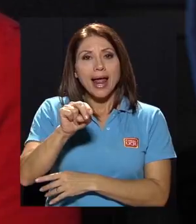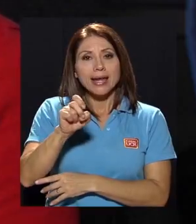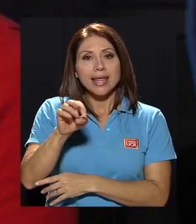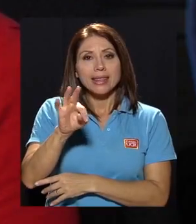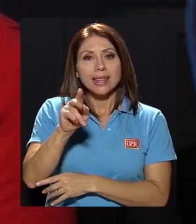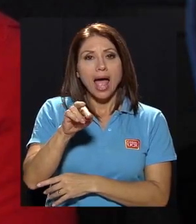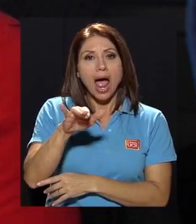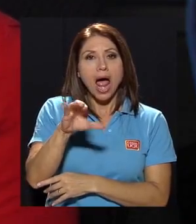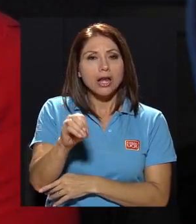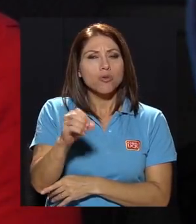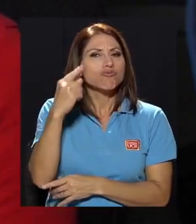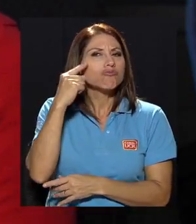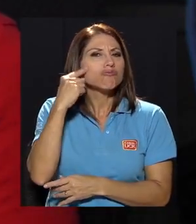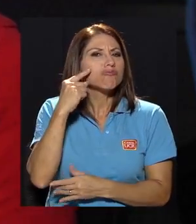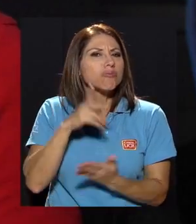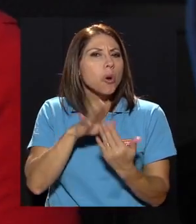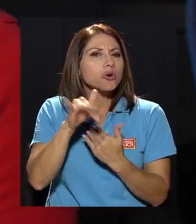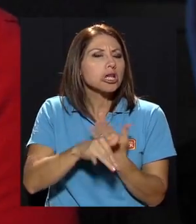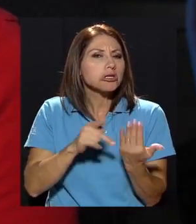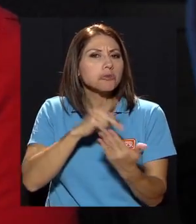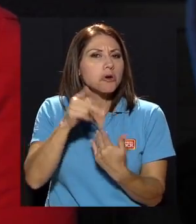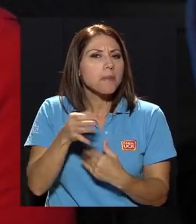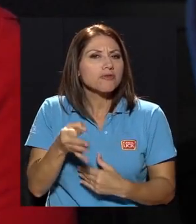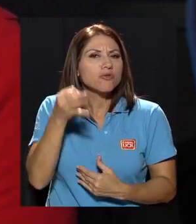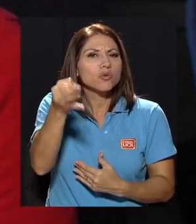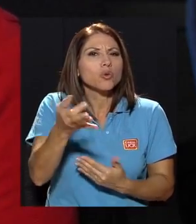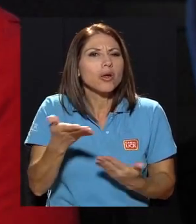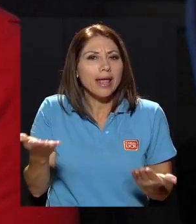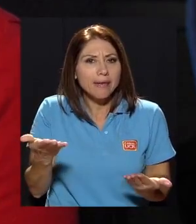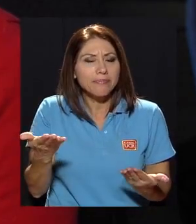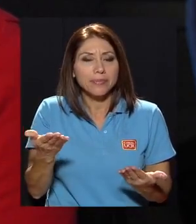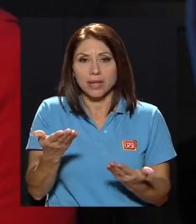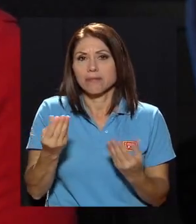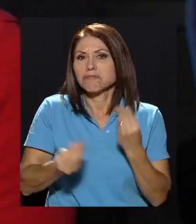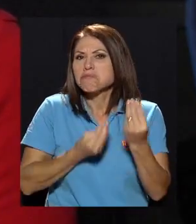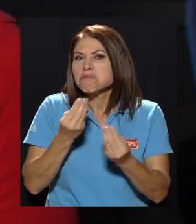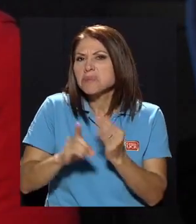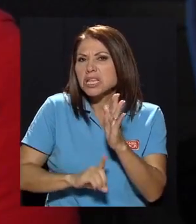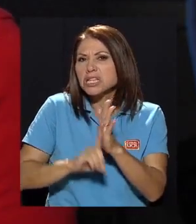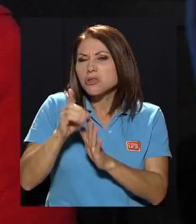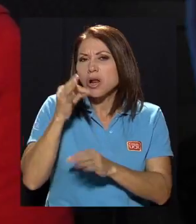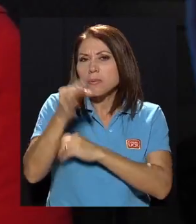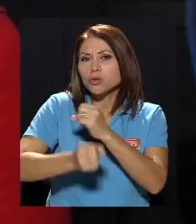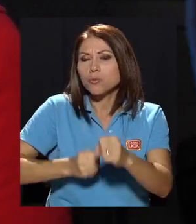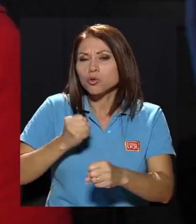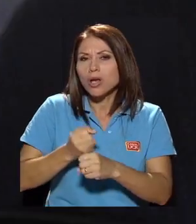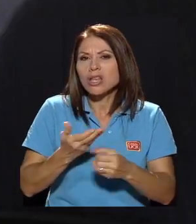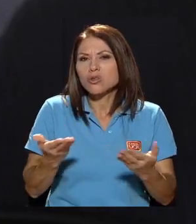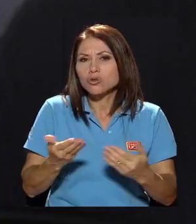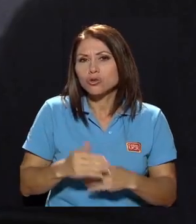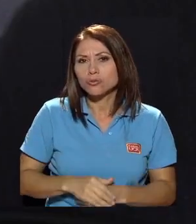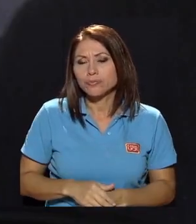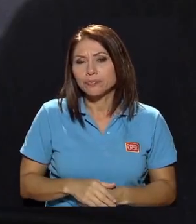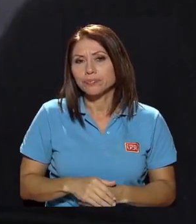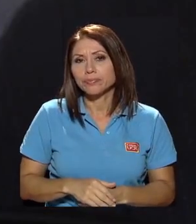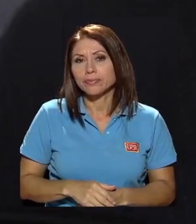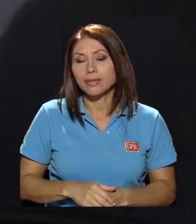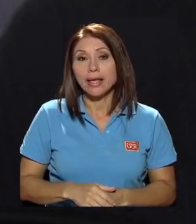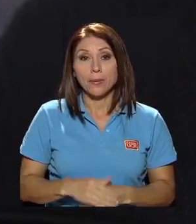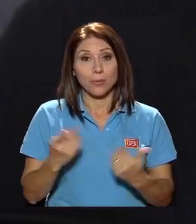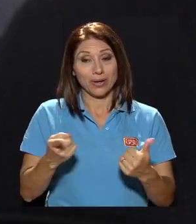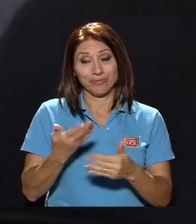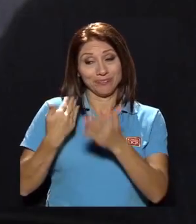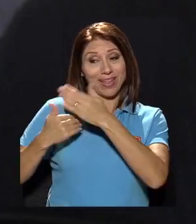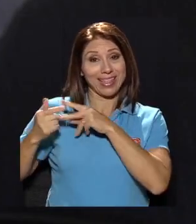¿Qué proyectos, programas van a desarrollar para los próximos años? La idea inicial